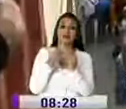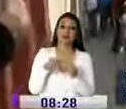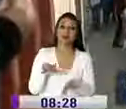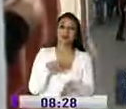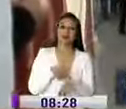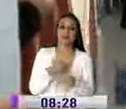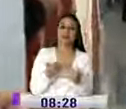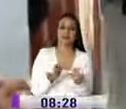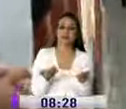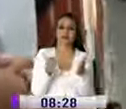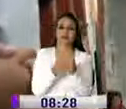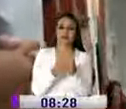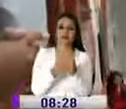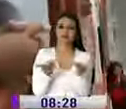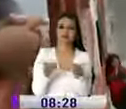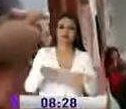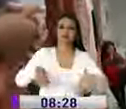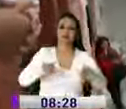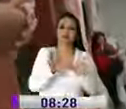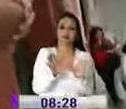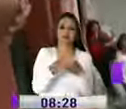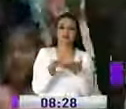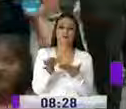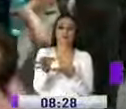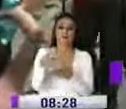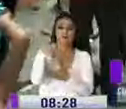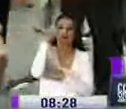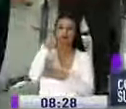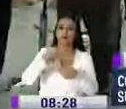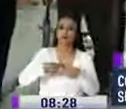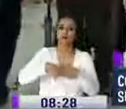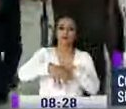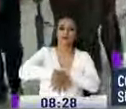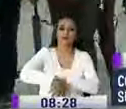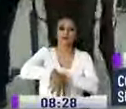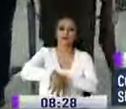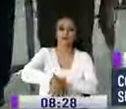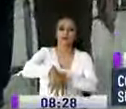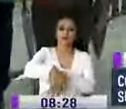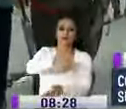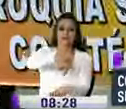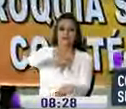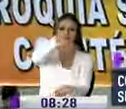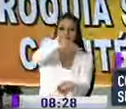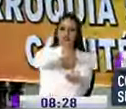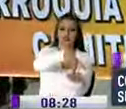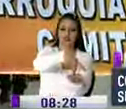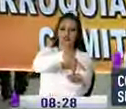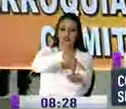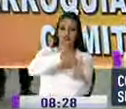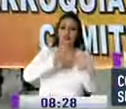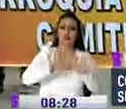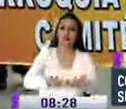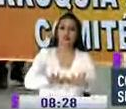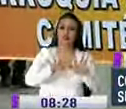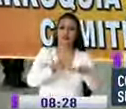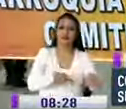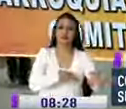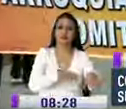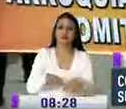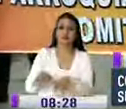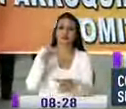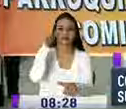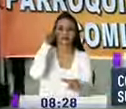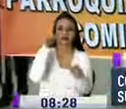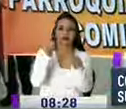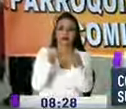el sector del Comité del Pueblo al norte de Quito, el cual pertenece a esta parroquia, se realizaron varios actos conmemorativos